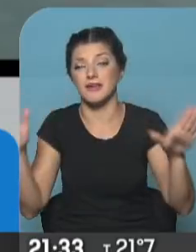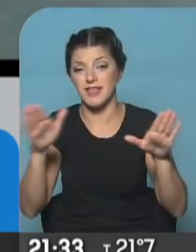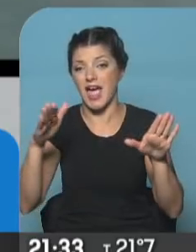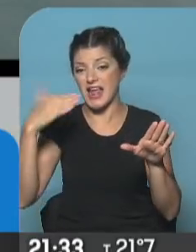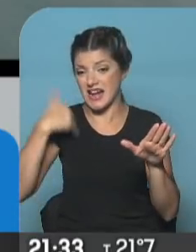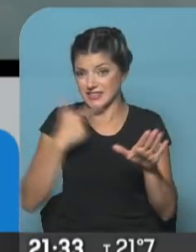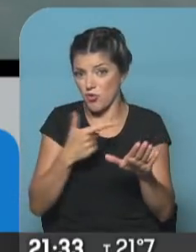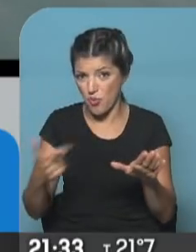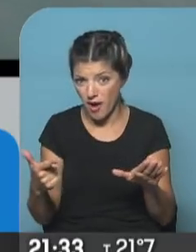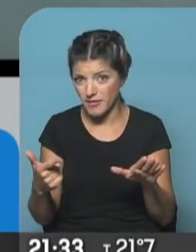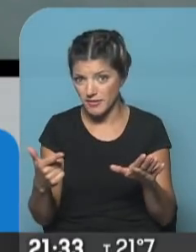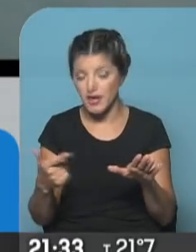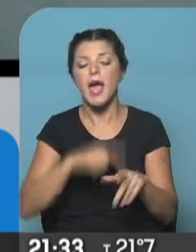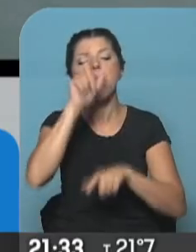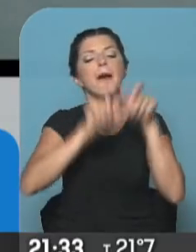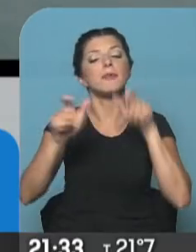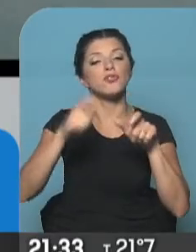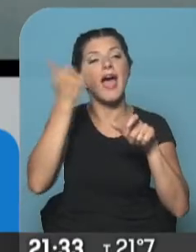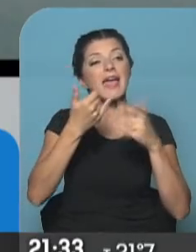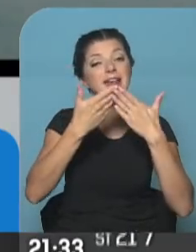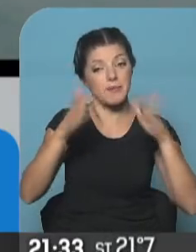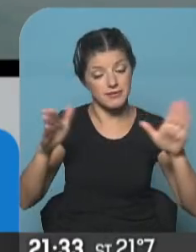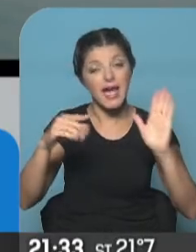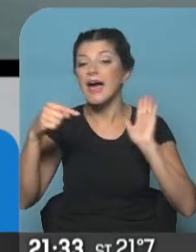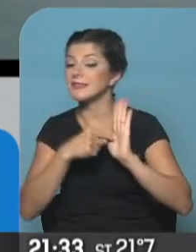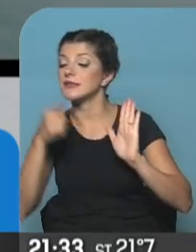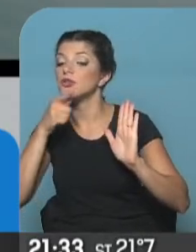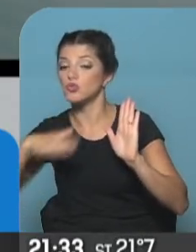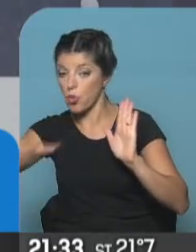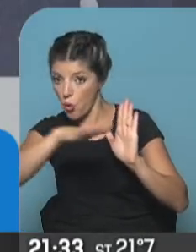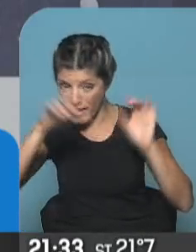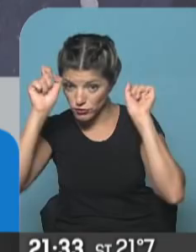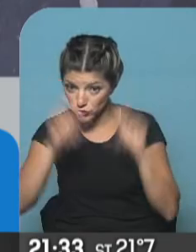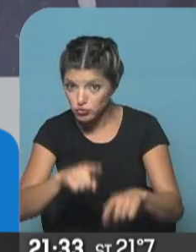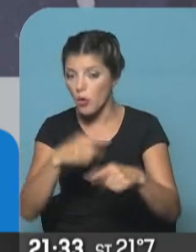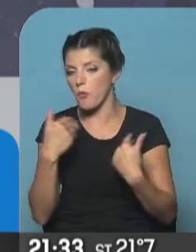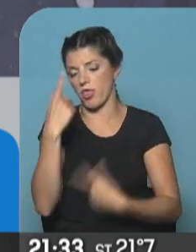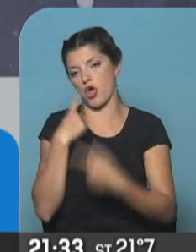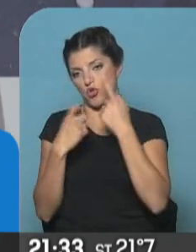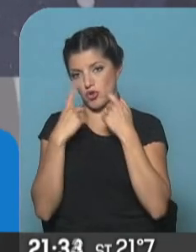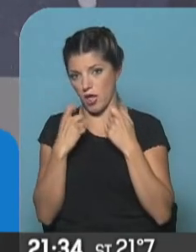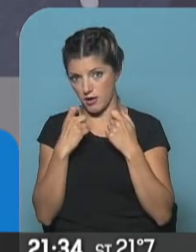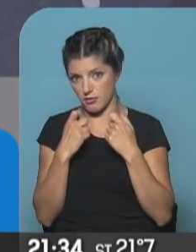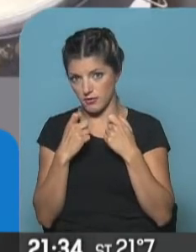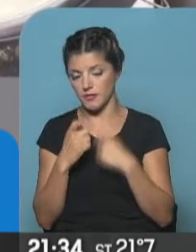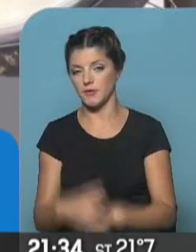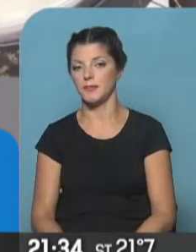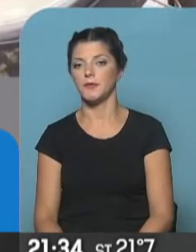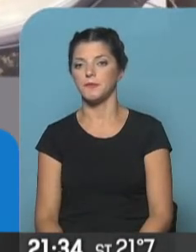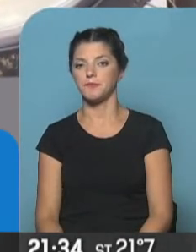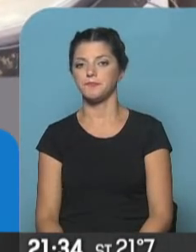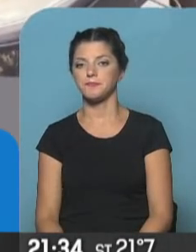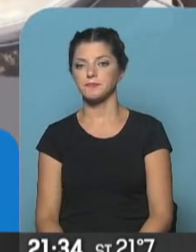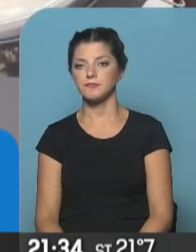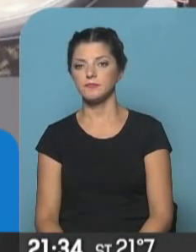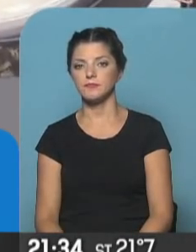ciudadanos. Ningún ciudadano tiene libertad si sus espacios soberanos están descontrolados. Y en este problema del